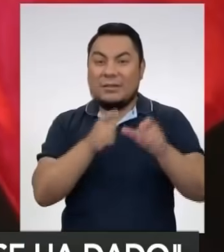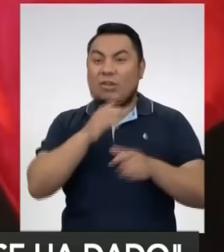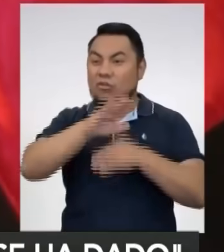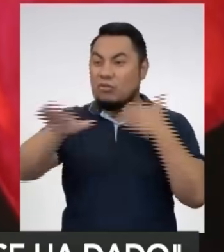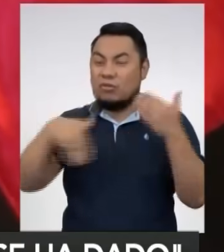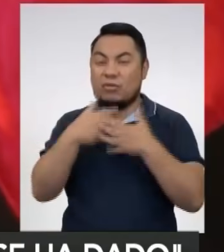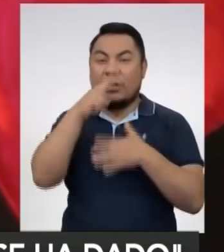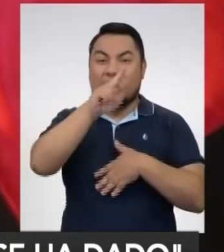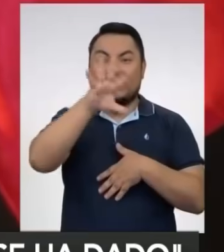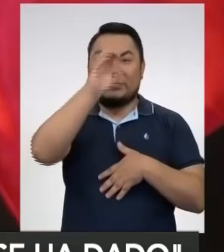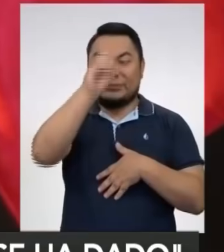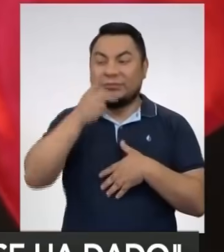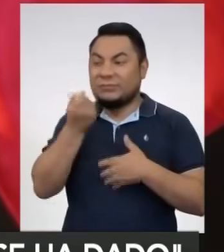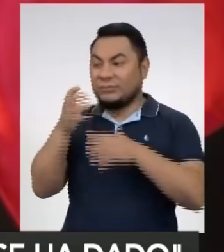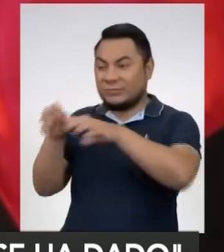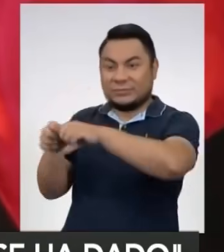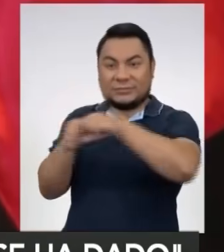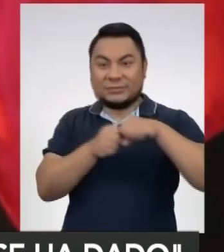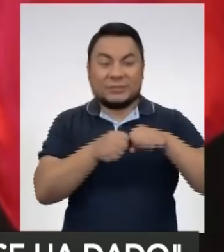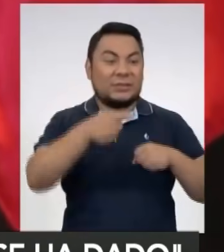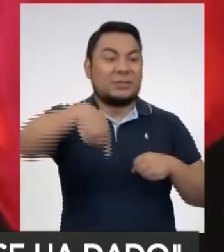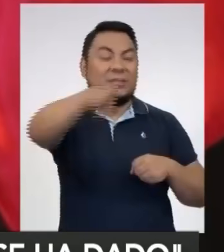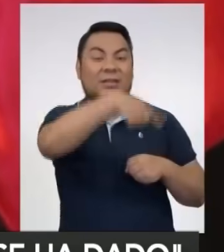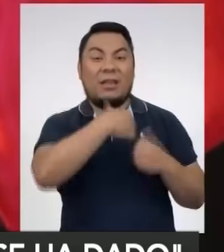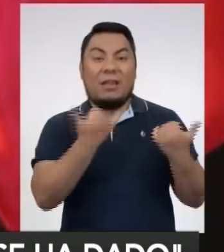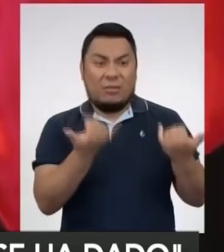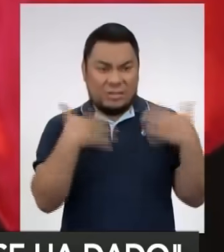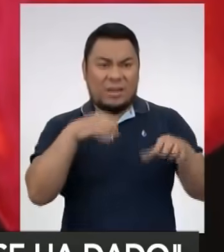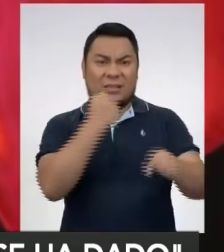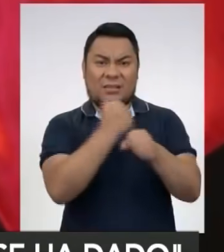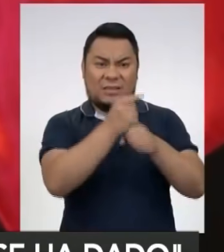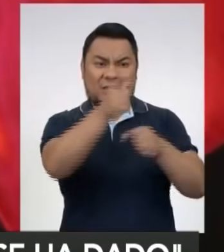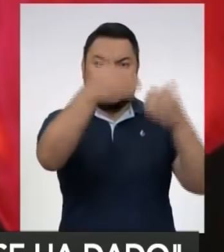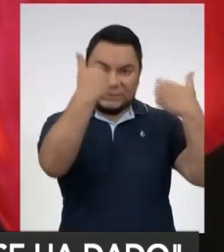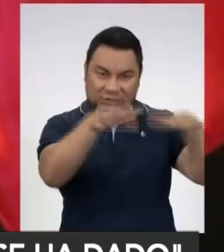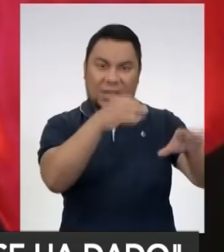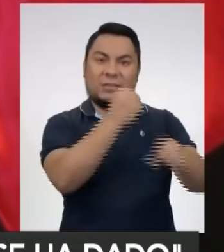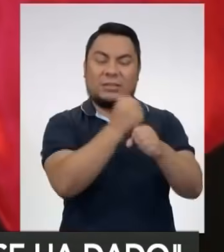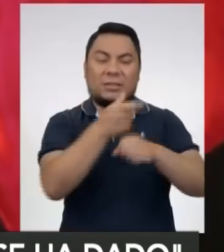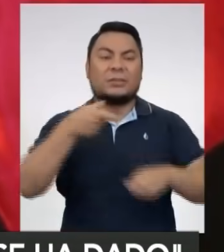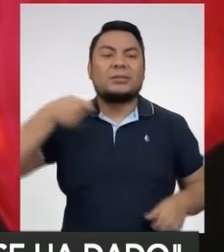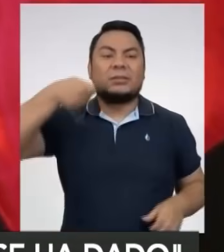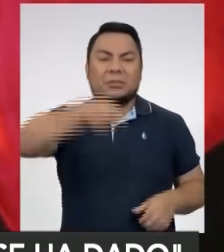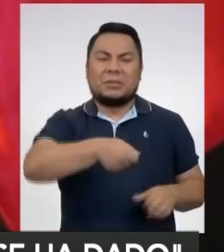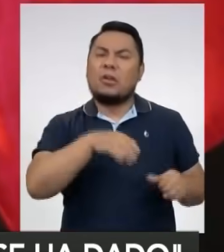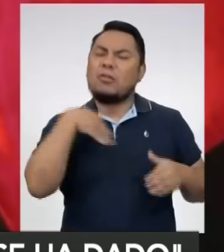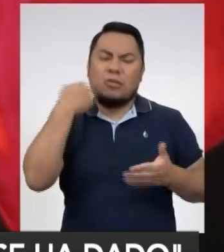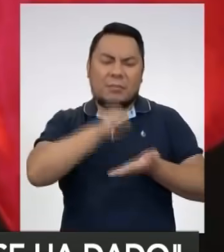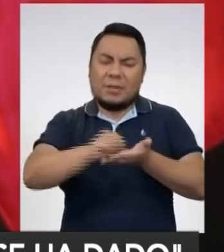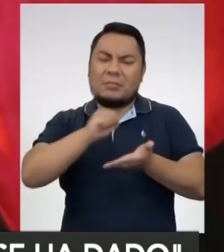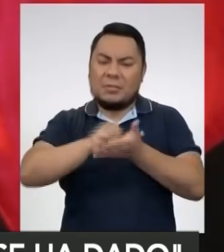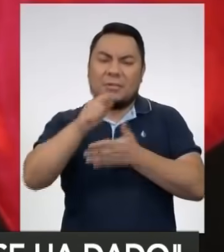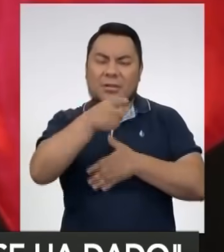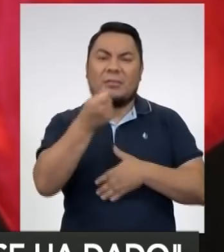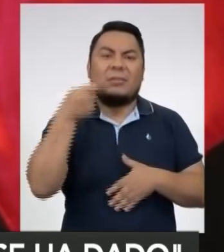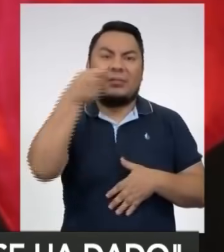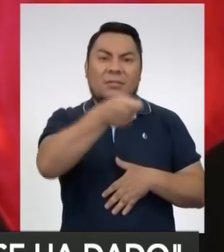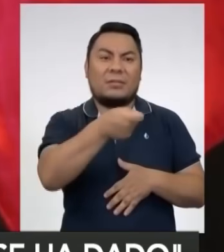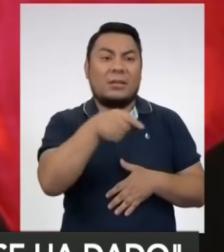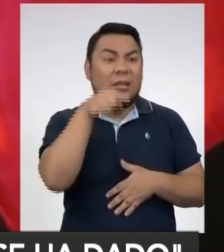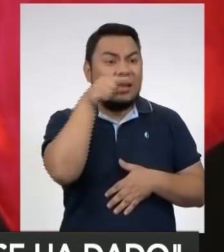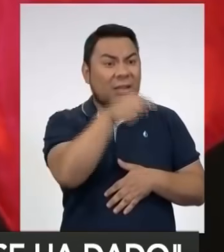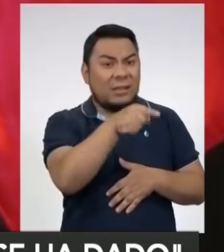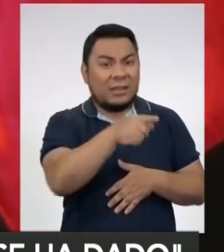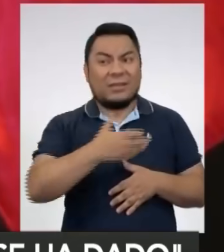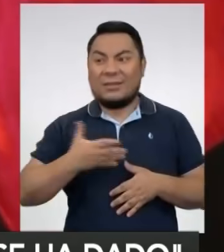de los que más han aportado, es decir, los que más ganan y que ahorita están trabajando, o sea, tienen sueldo asegurado todos los meses, van a poder retirar la